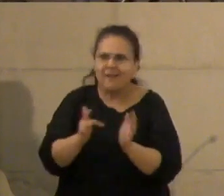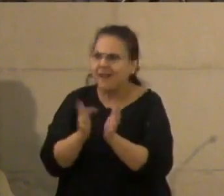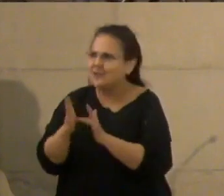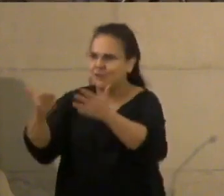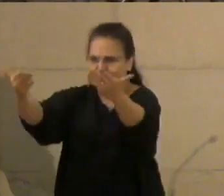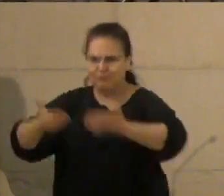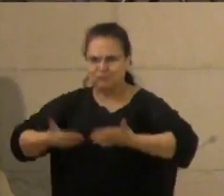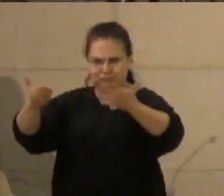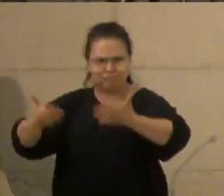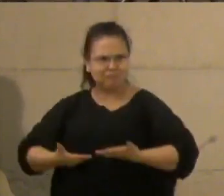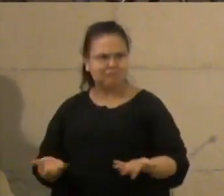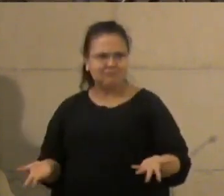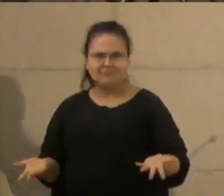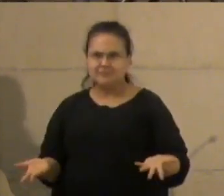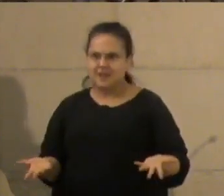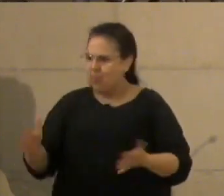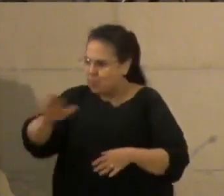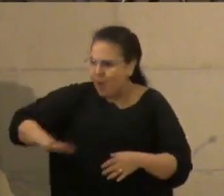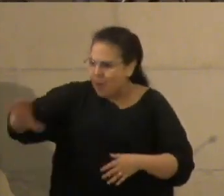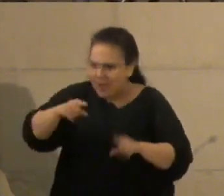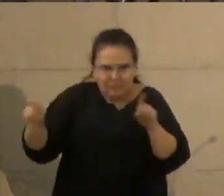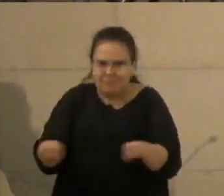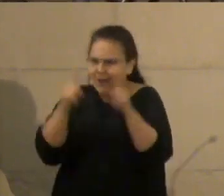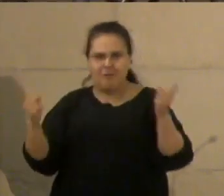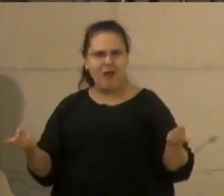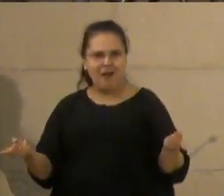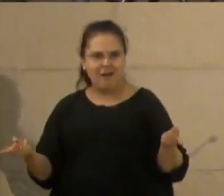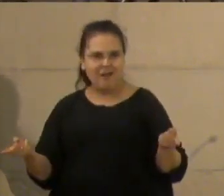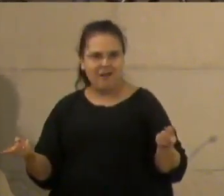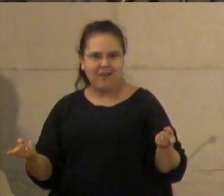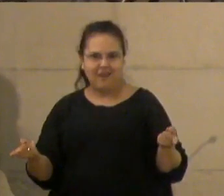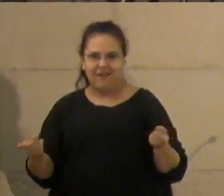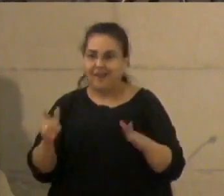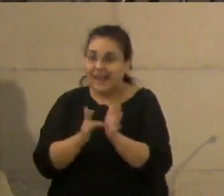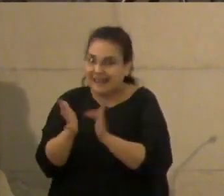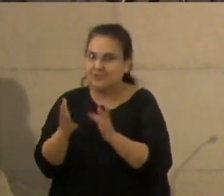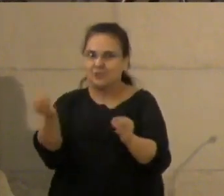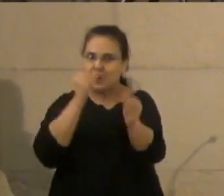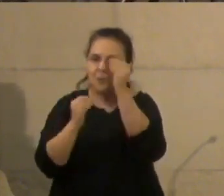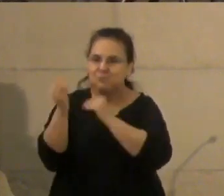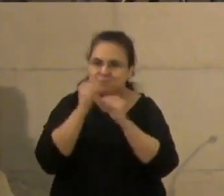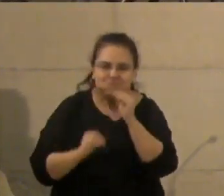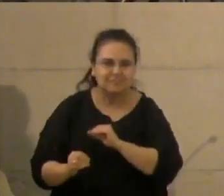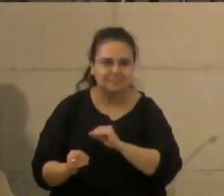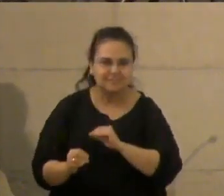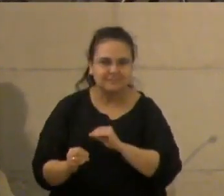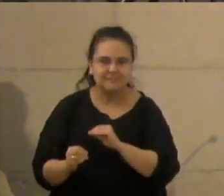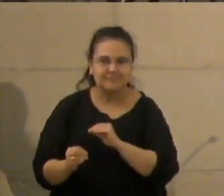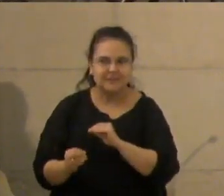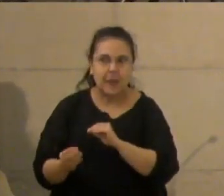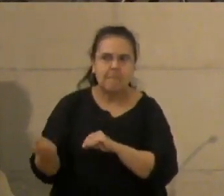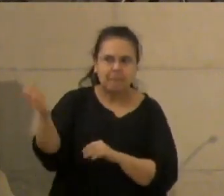con toda su persona, estemos donde estemos. Jesús nos alimenta, pero hace algo más. Es